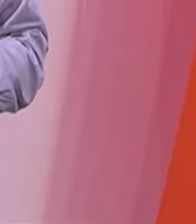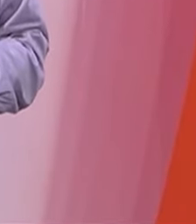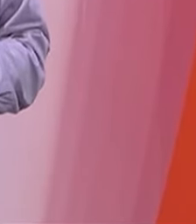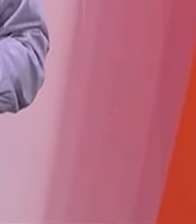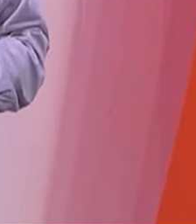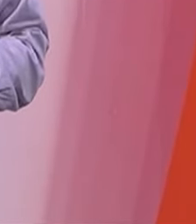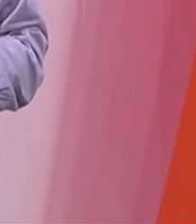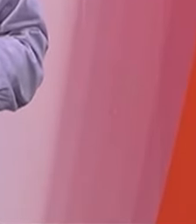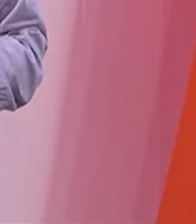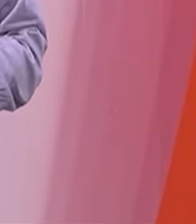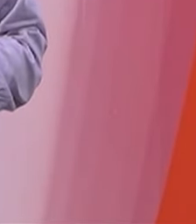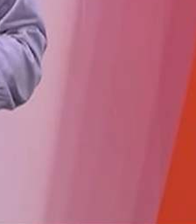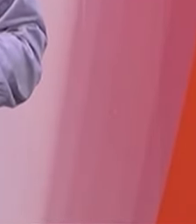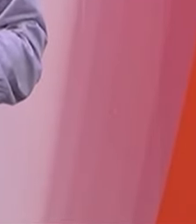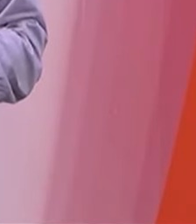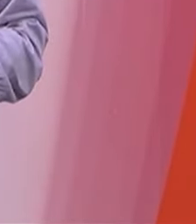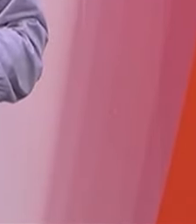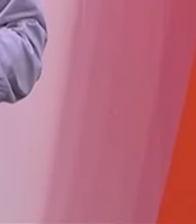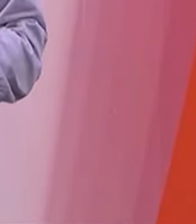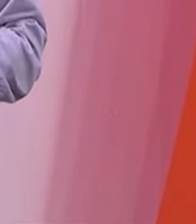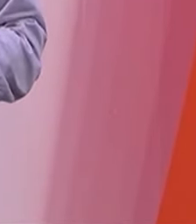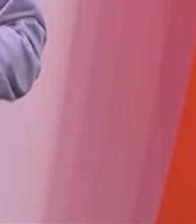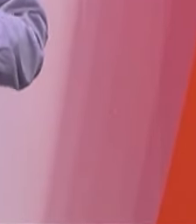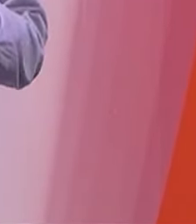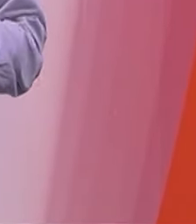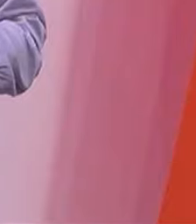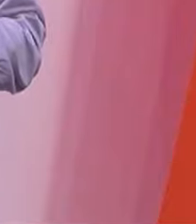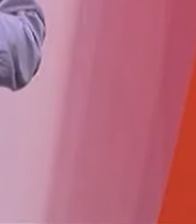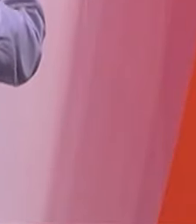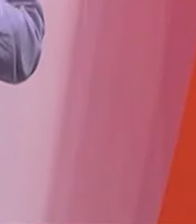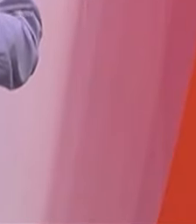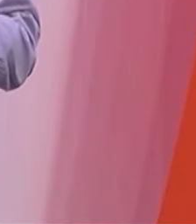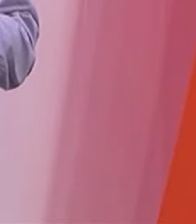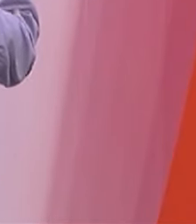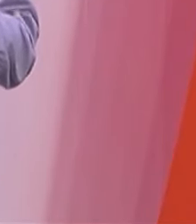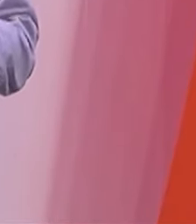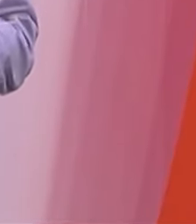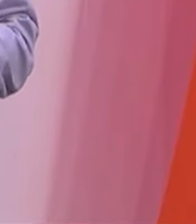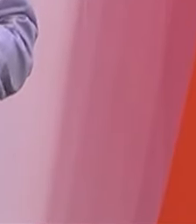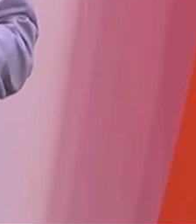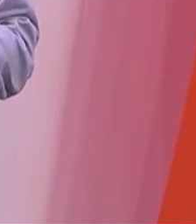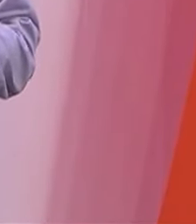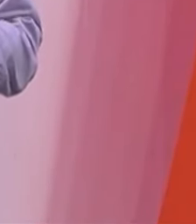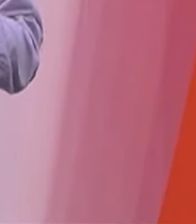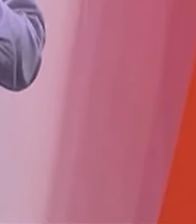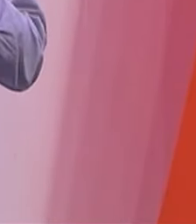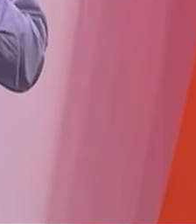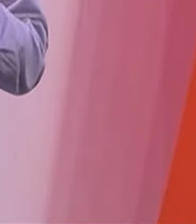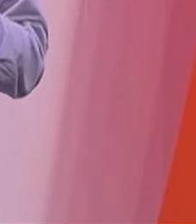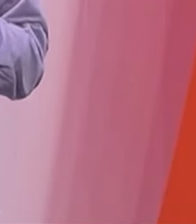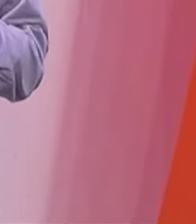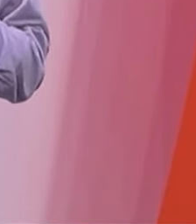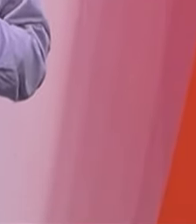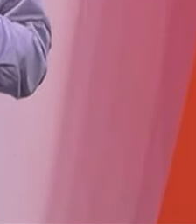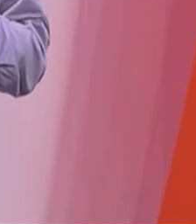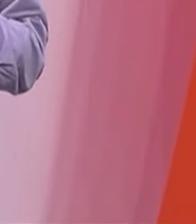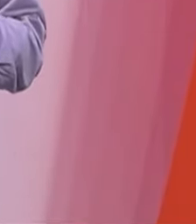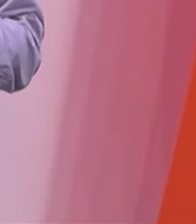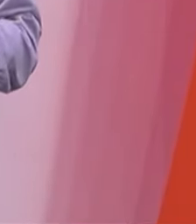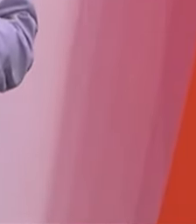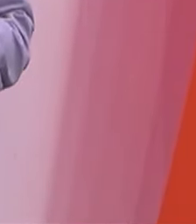las recomendaciones básicas porque no quiero, muchos alumnos se han equivocado porque me han colocado